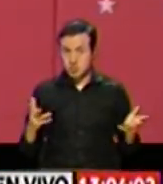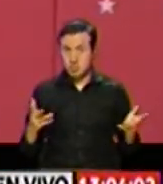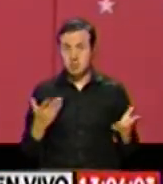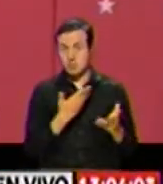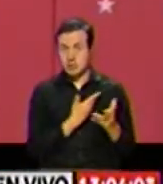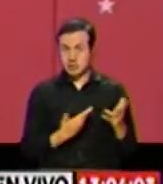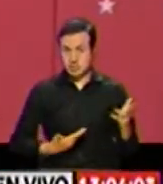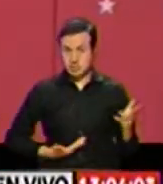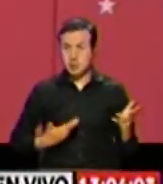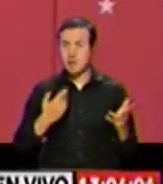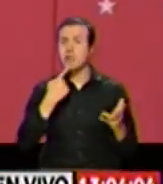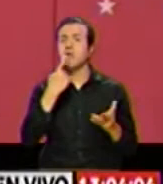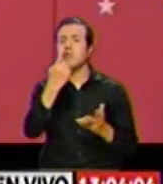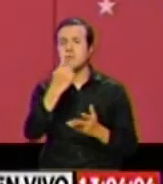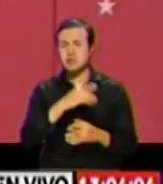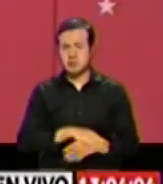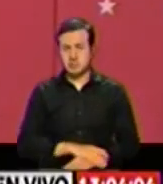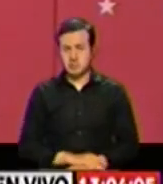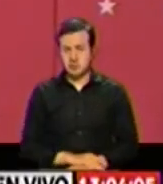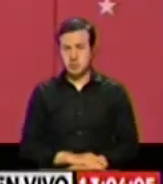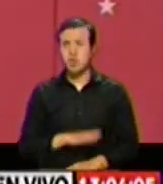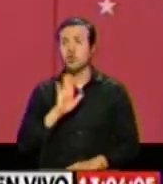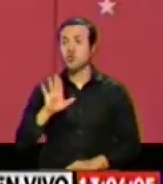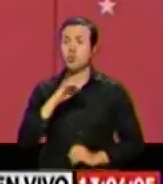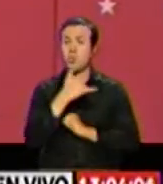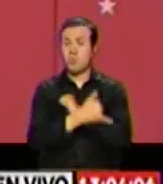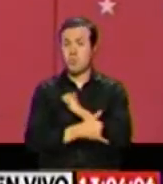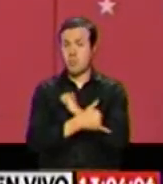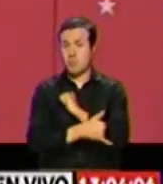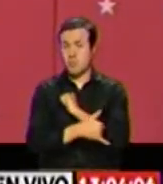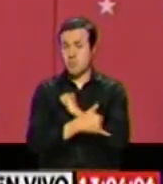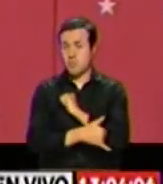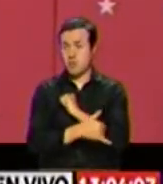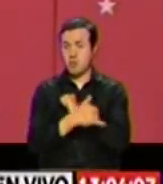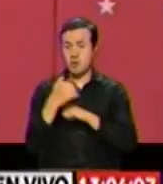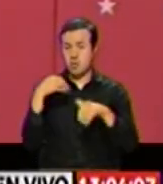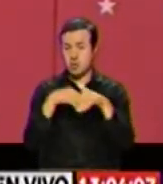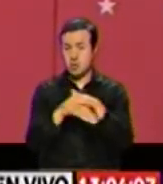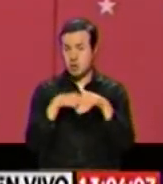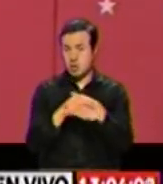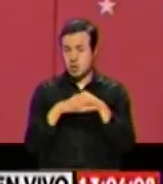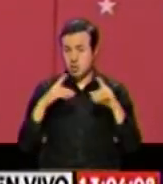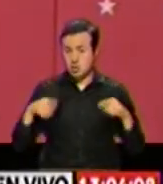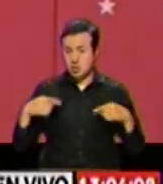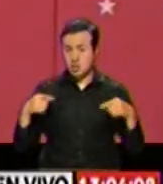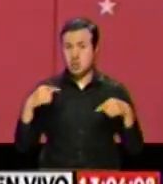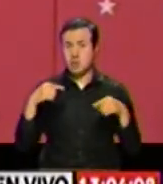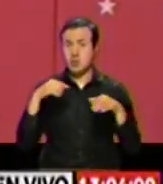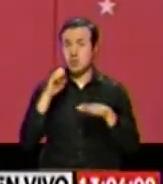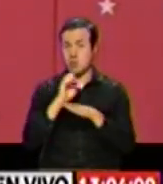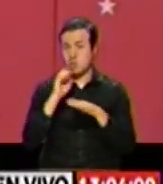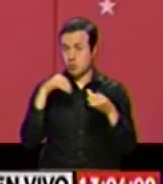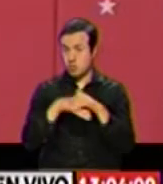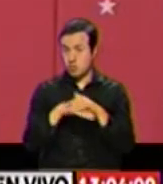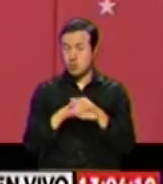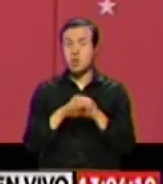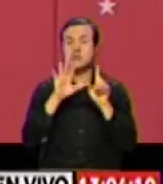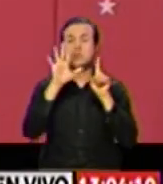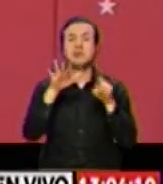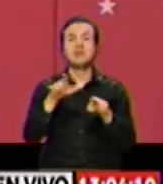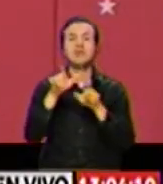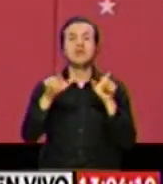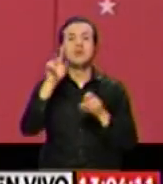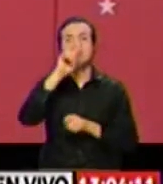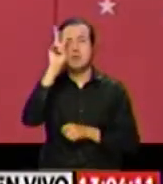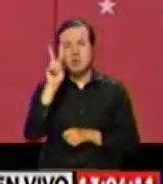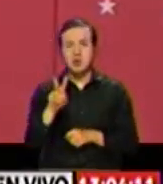presidente decir que a su país ingresaban diariamente, me refiero a Ecuador, 6.000 venezolanos